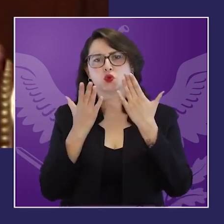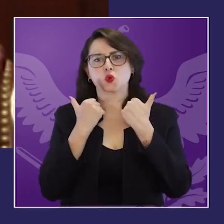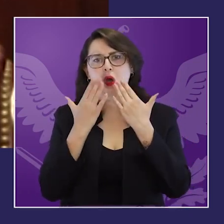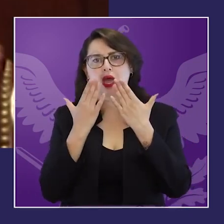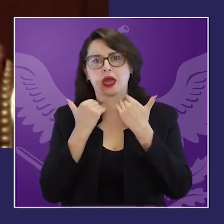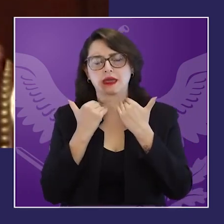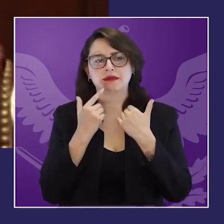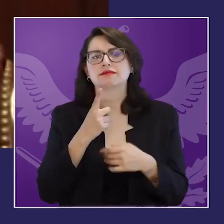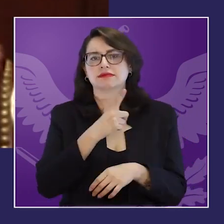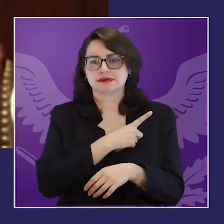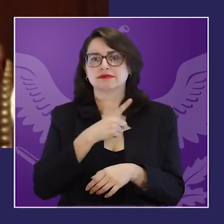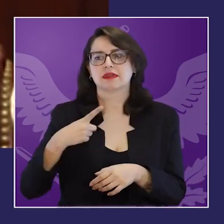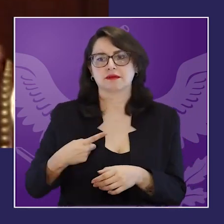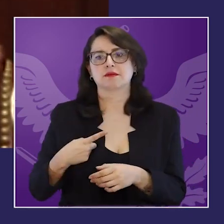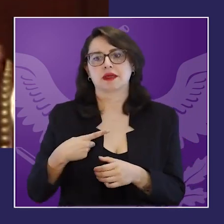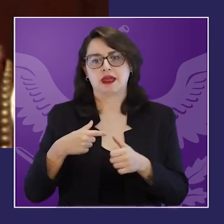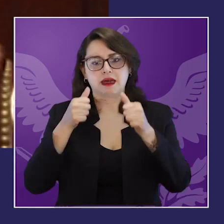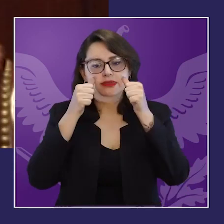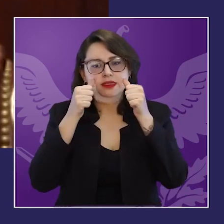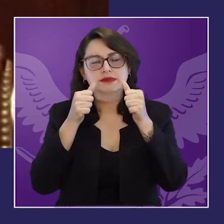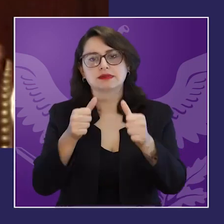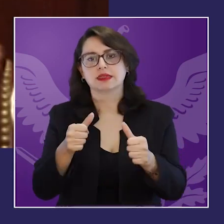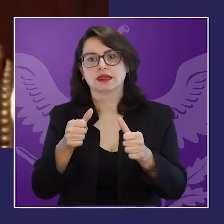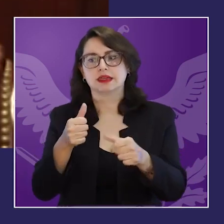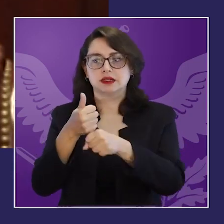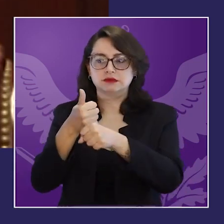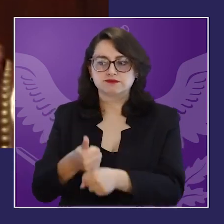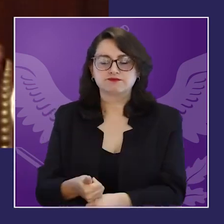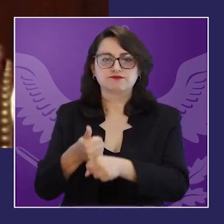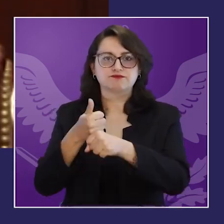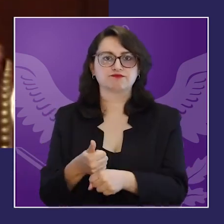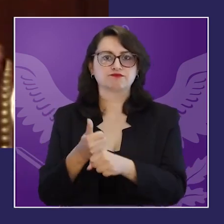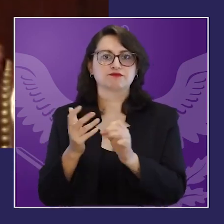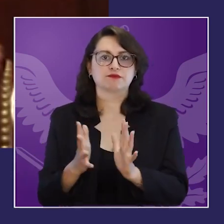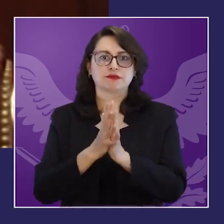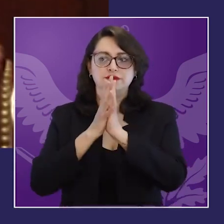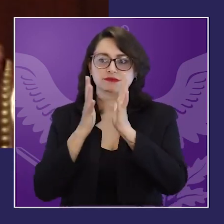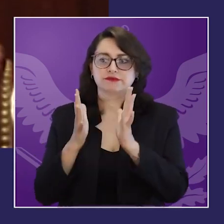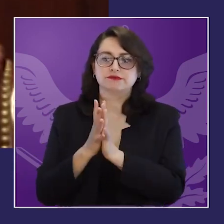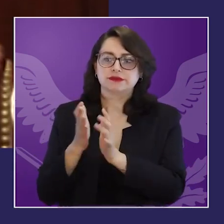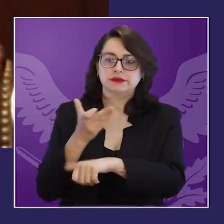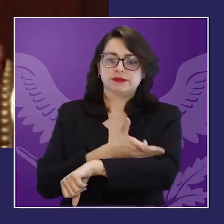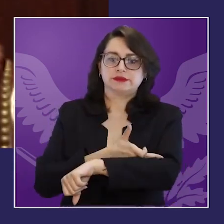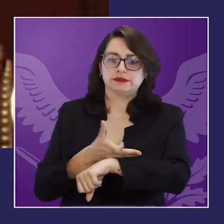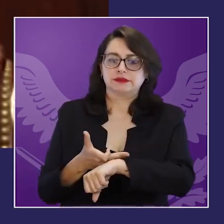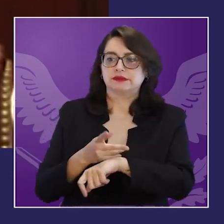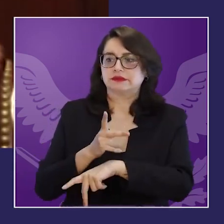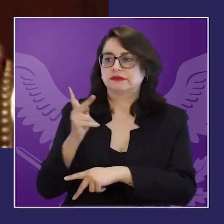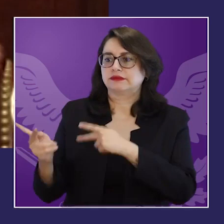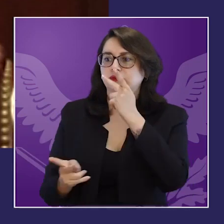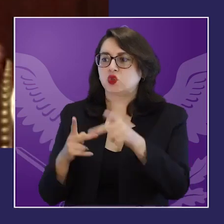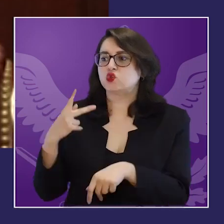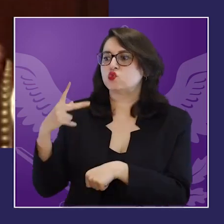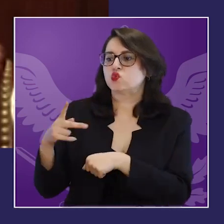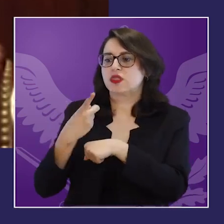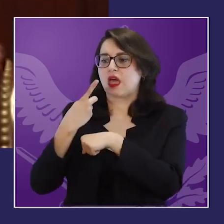que procesalmente no tendrían ningún problema en ponerlo en el centro del proceso, es la participación de